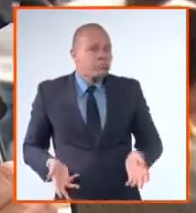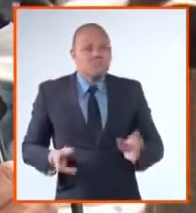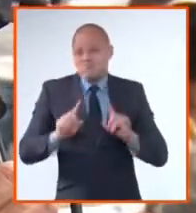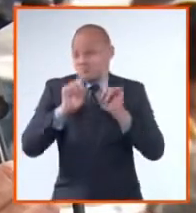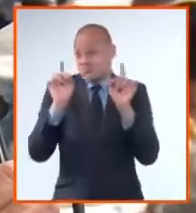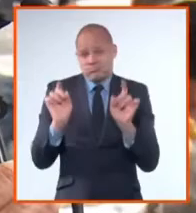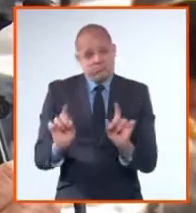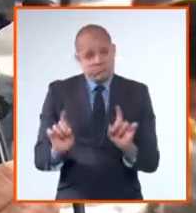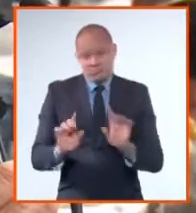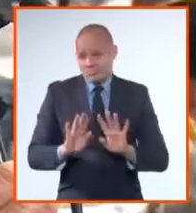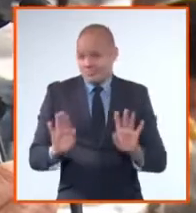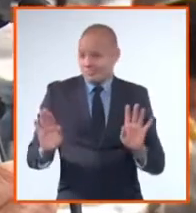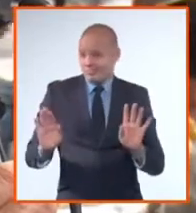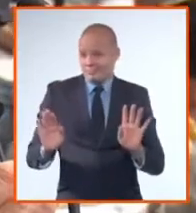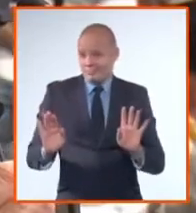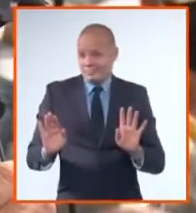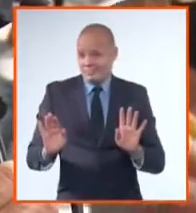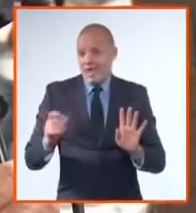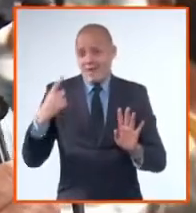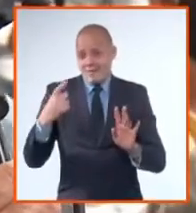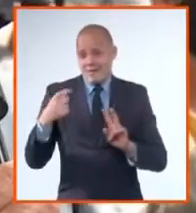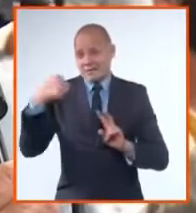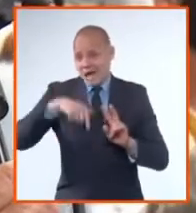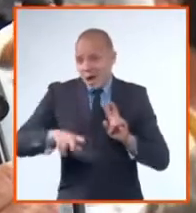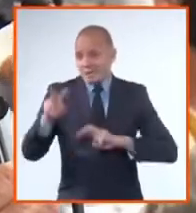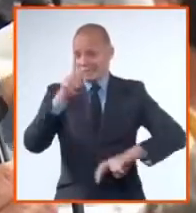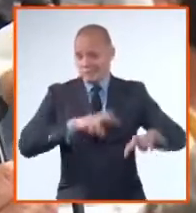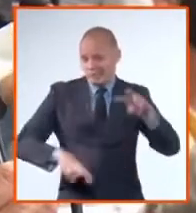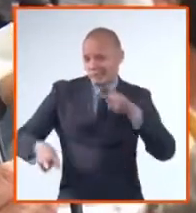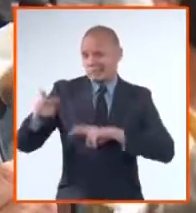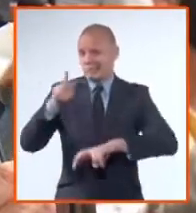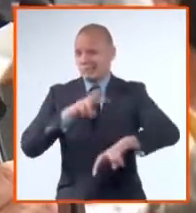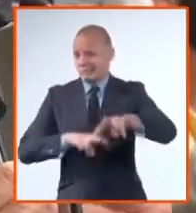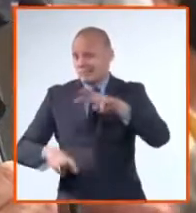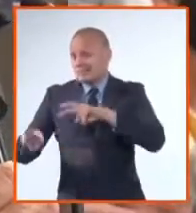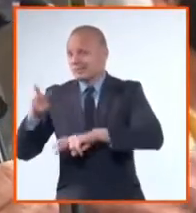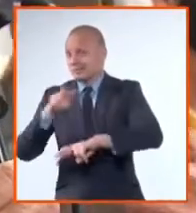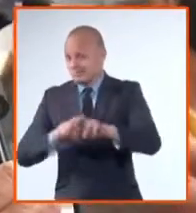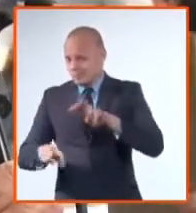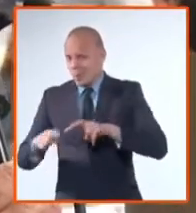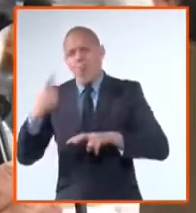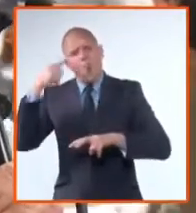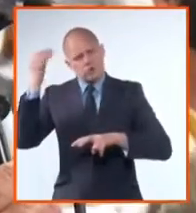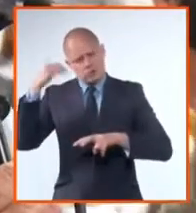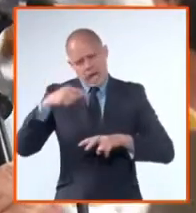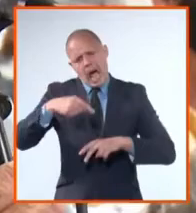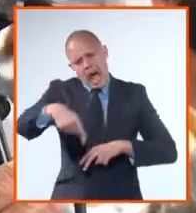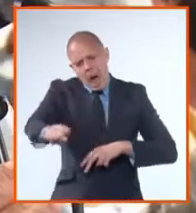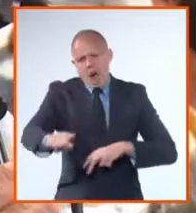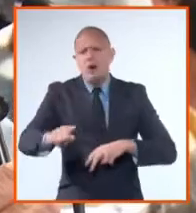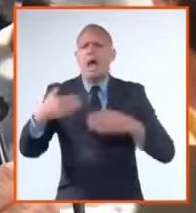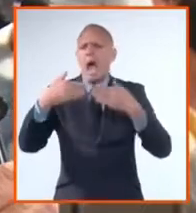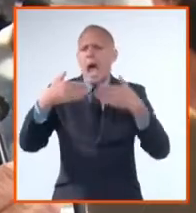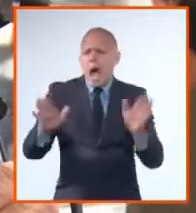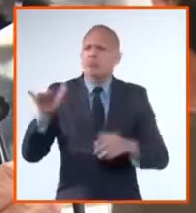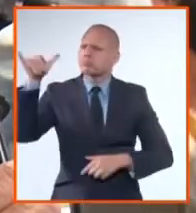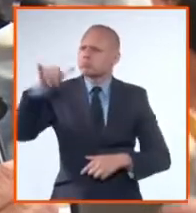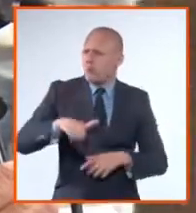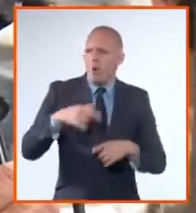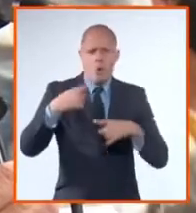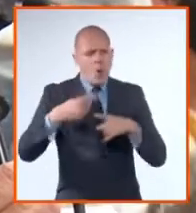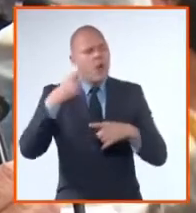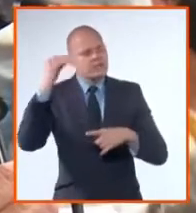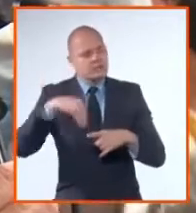cosas en el programa de enfermedades, en el impacto de las enfermedades, que nosotros de hecho estamos